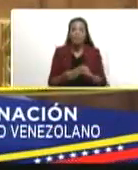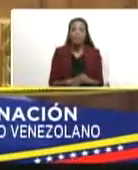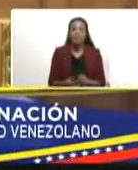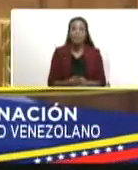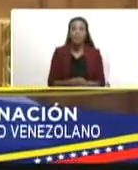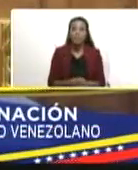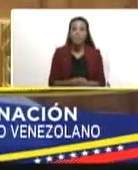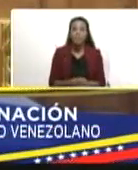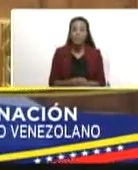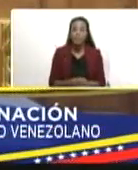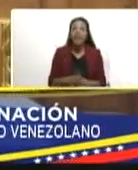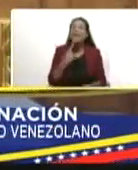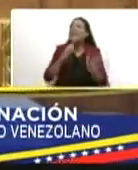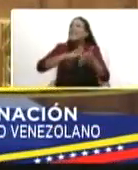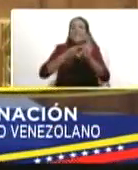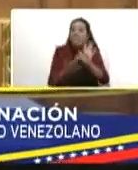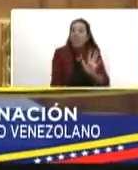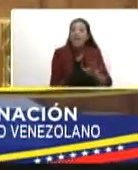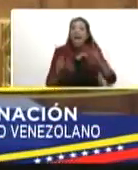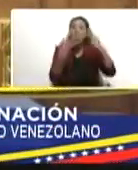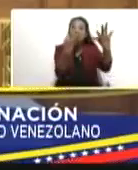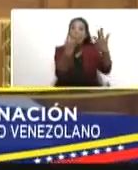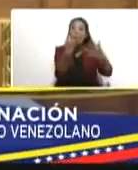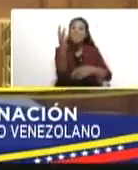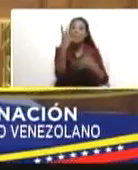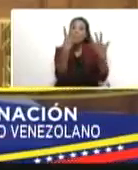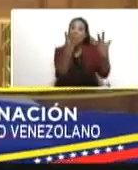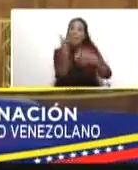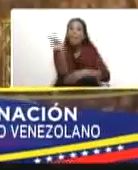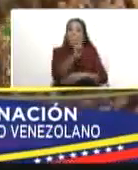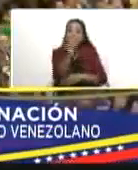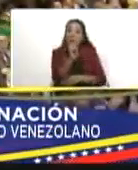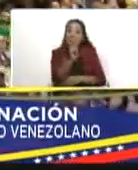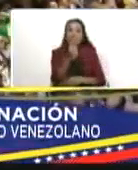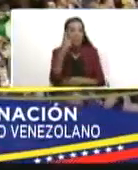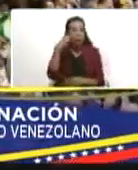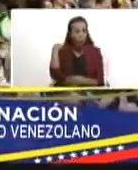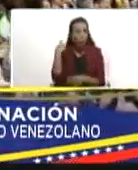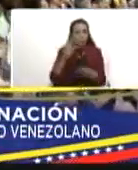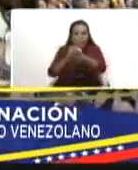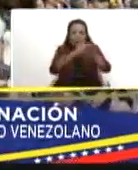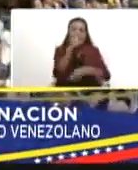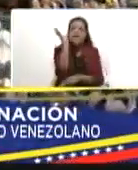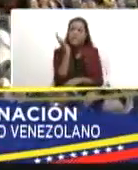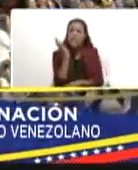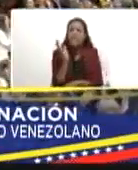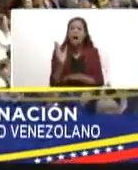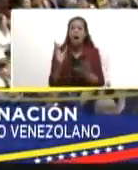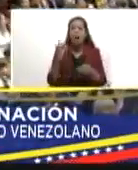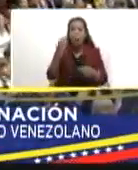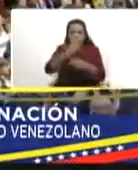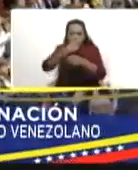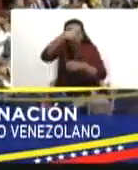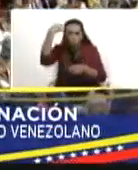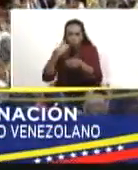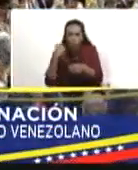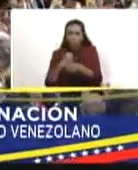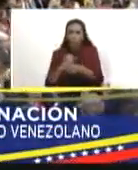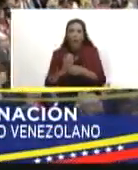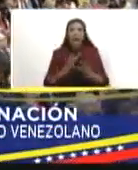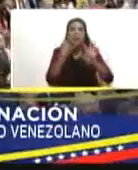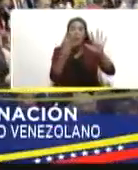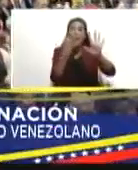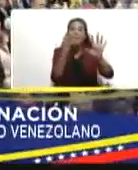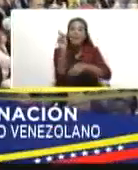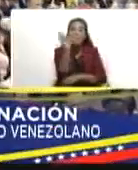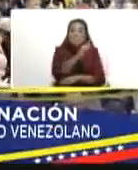indexado quiere decir que en 9 meses compañeros dirigentes ses dirigentes obreros en 9